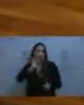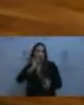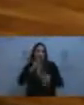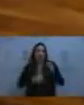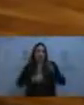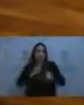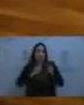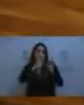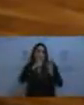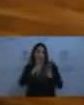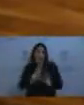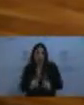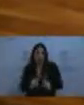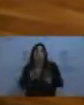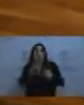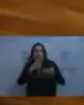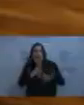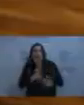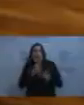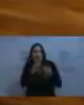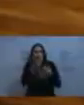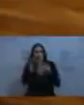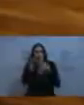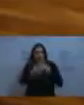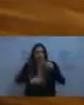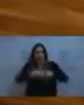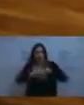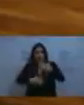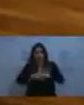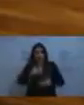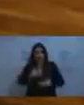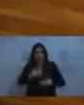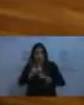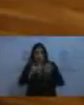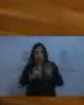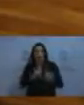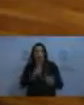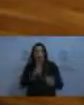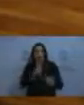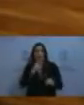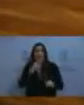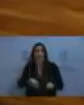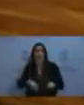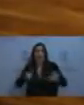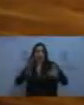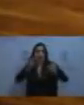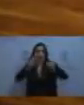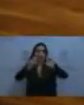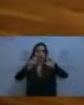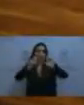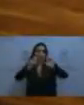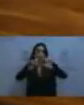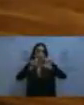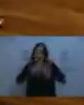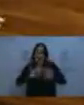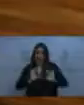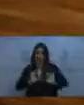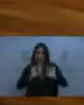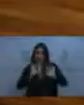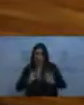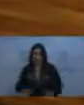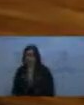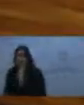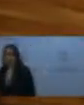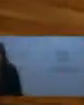de Cuentas. Pero ahora, quien tiene la información detallada de todos esos procesos selectivos son las propias empresas.